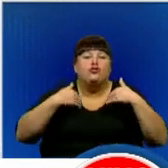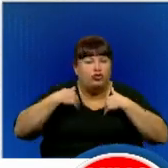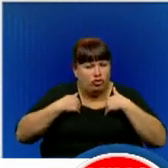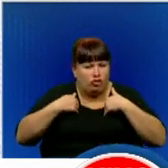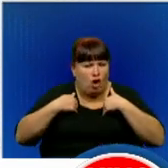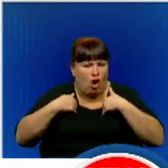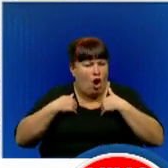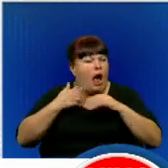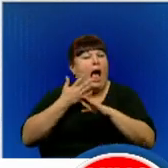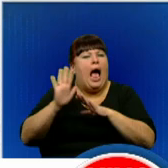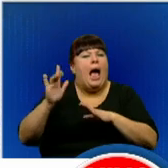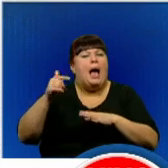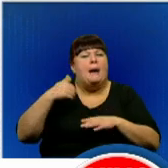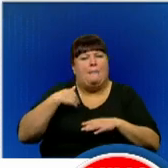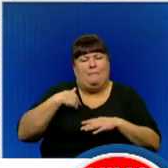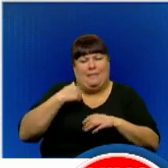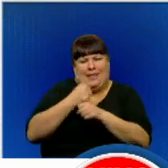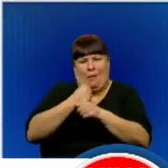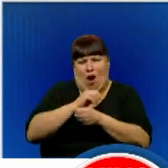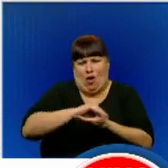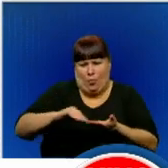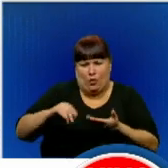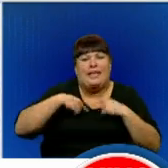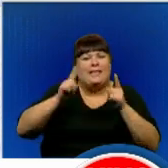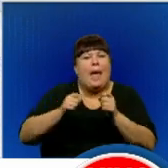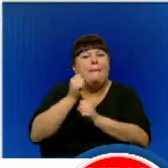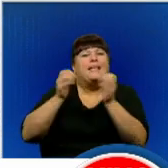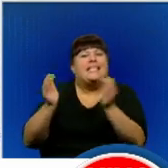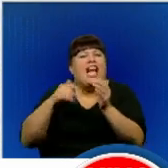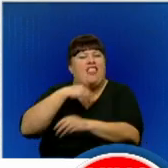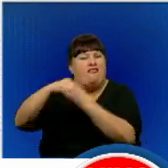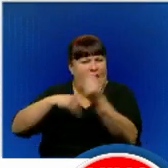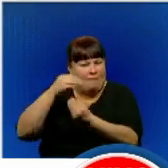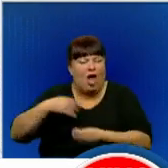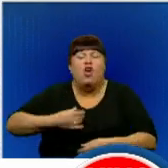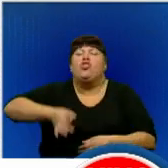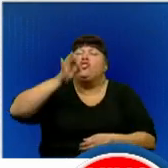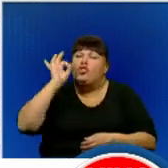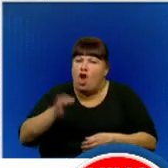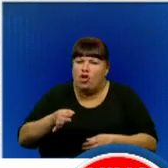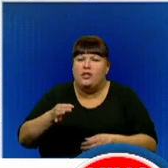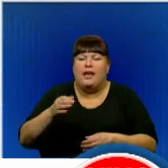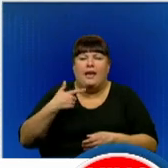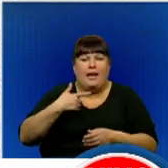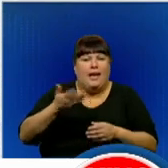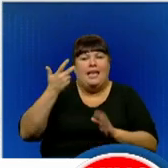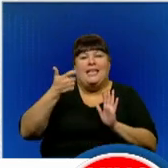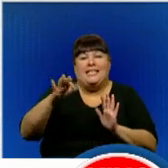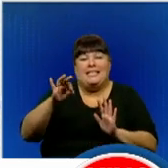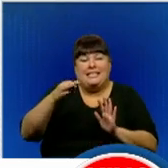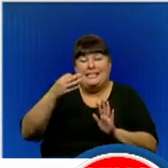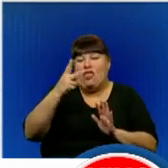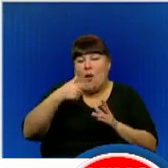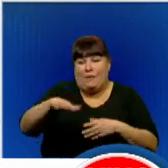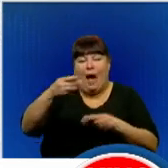más allá de mi actividad legislativa tengo una pyme familiar o sea shepherd y estoy apagados a 60 días de serra